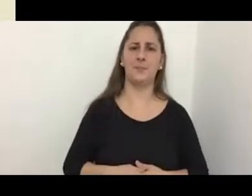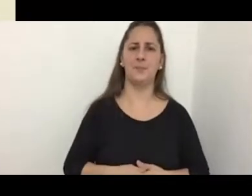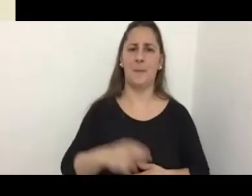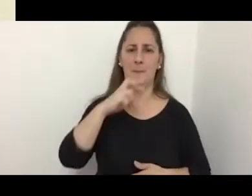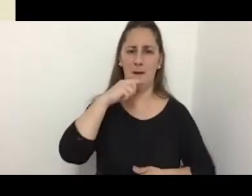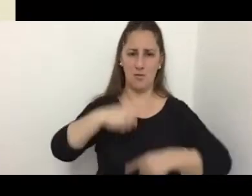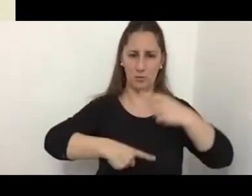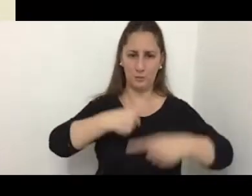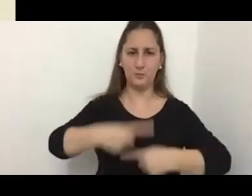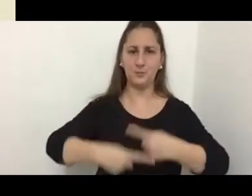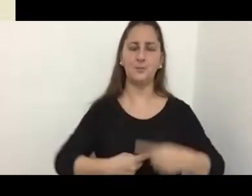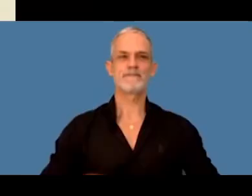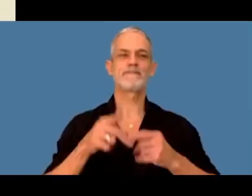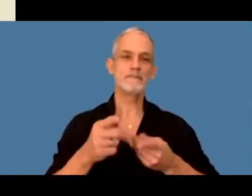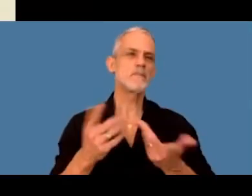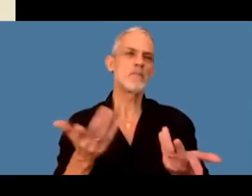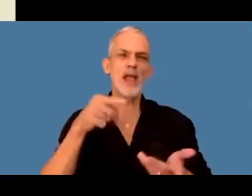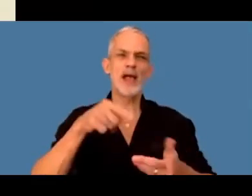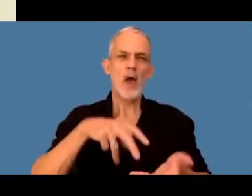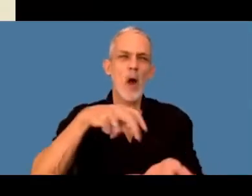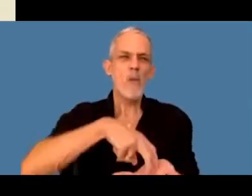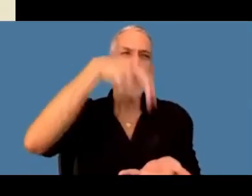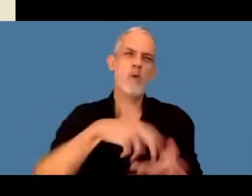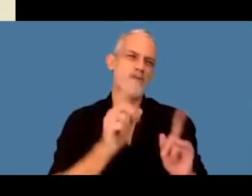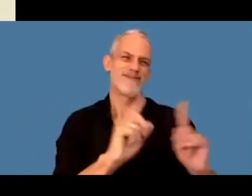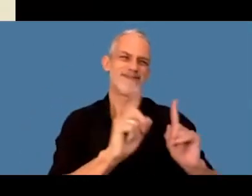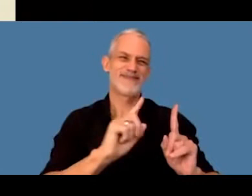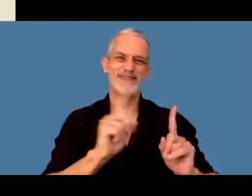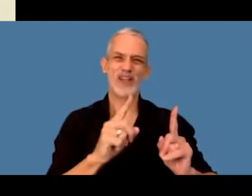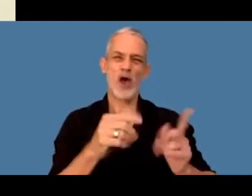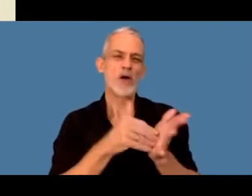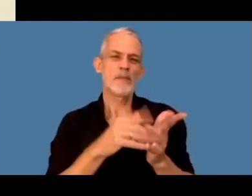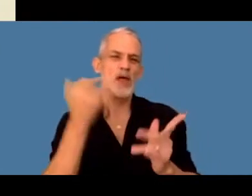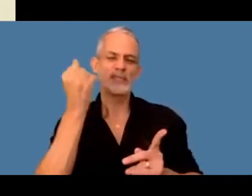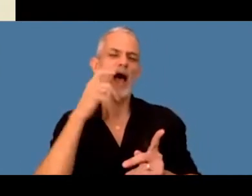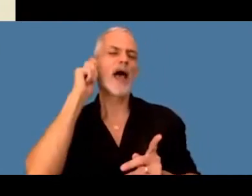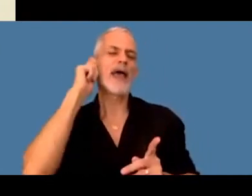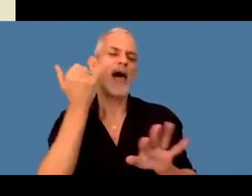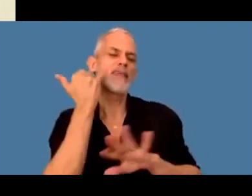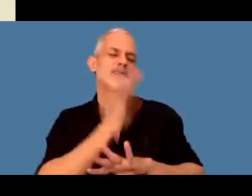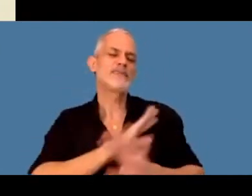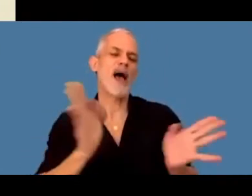hagas hacer salto de rana, porque ya no está para eso.